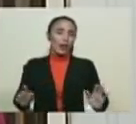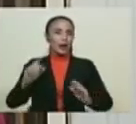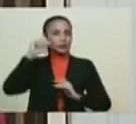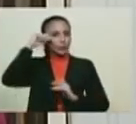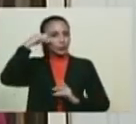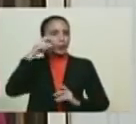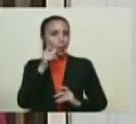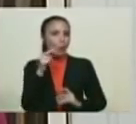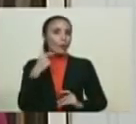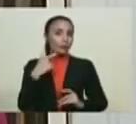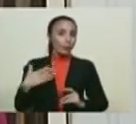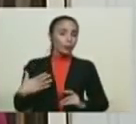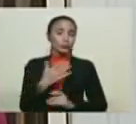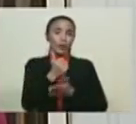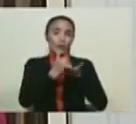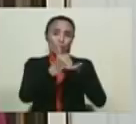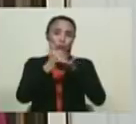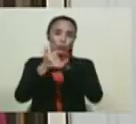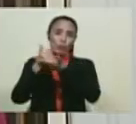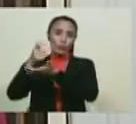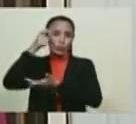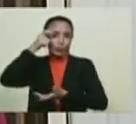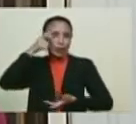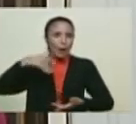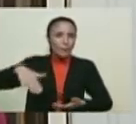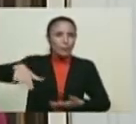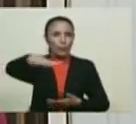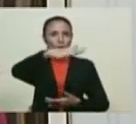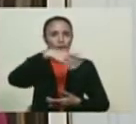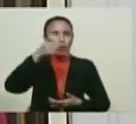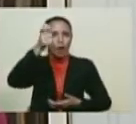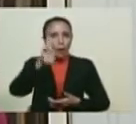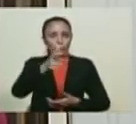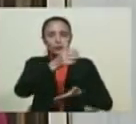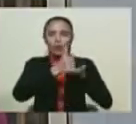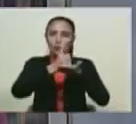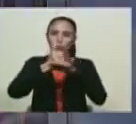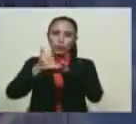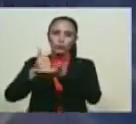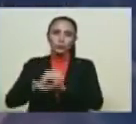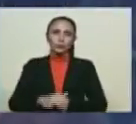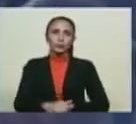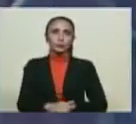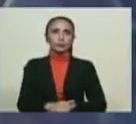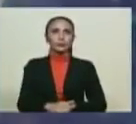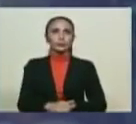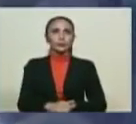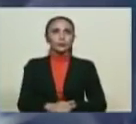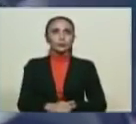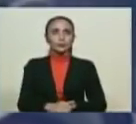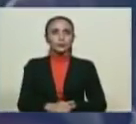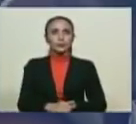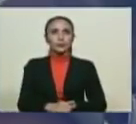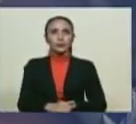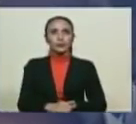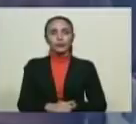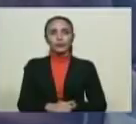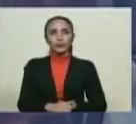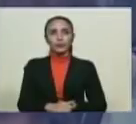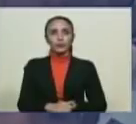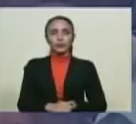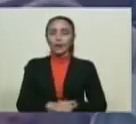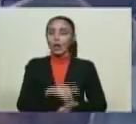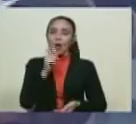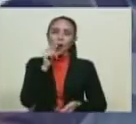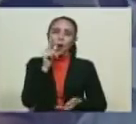70 años después a unir, a apoyar al pueblo de Gaitán, al pueblo de Colombia. Seamos un solo